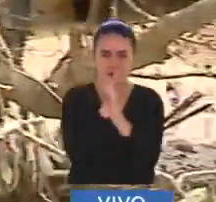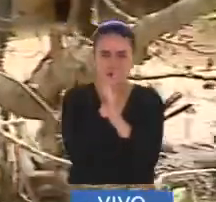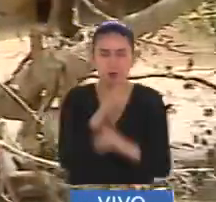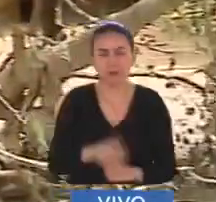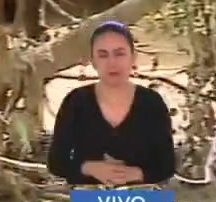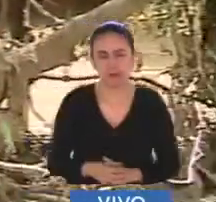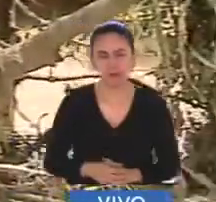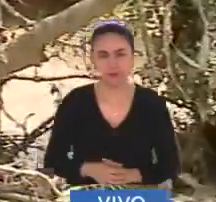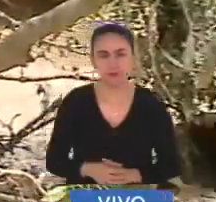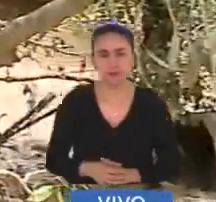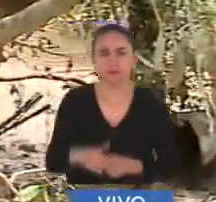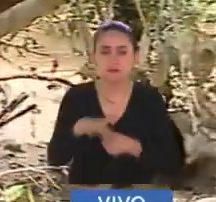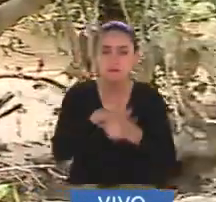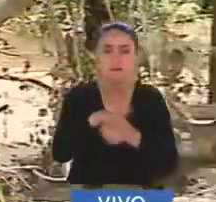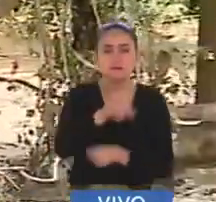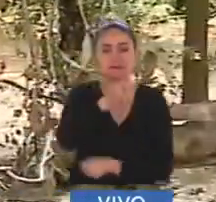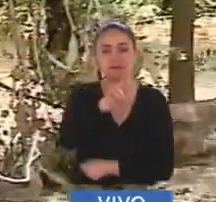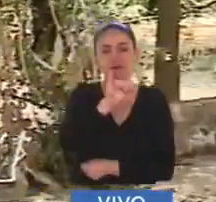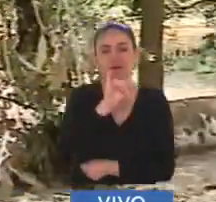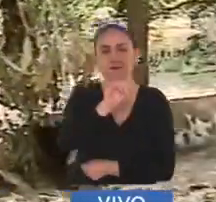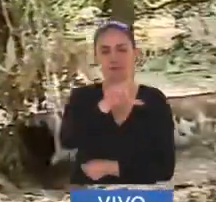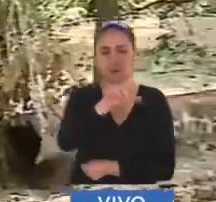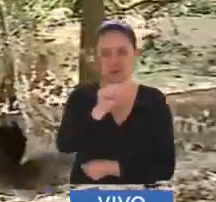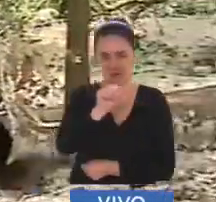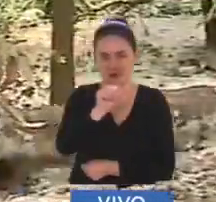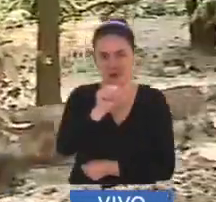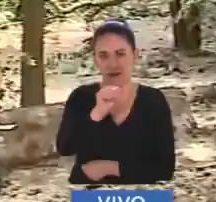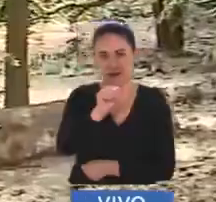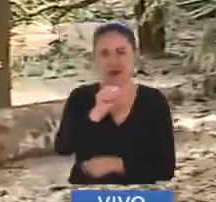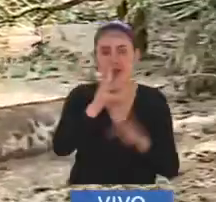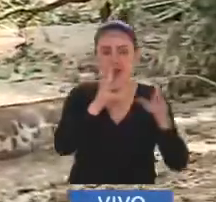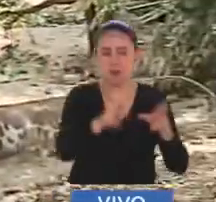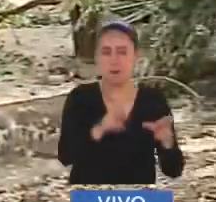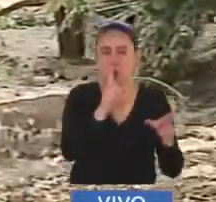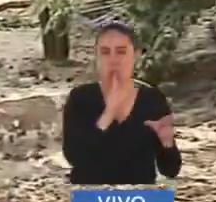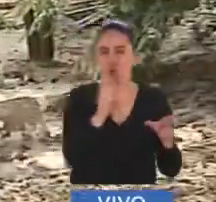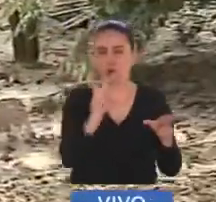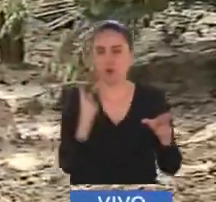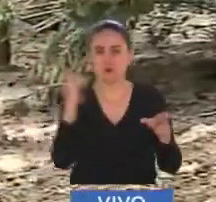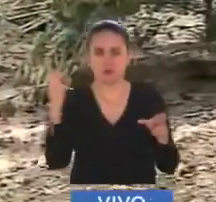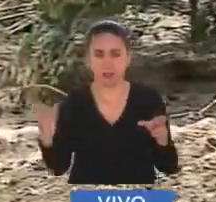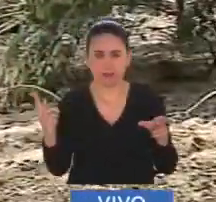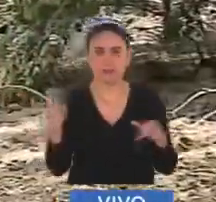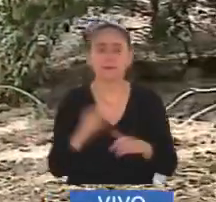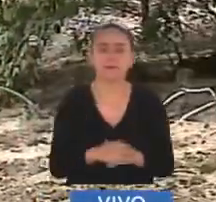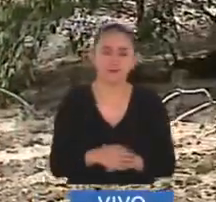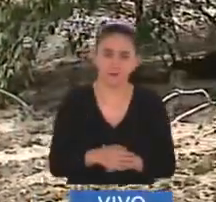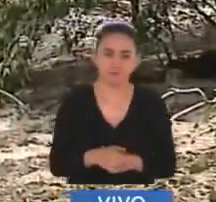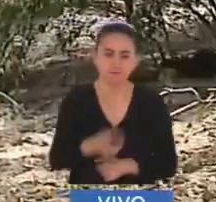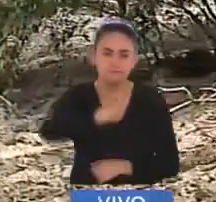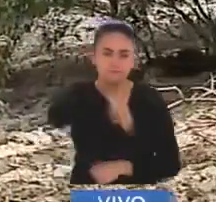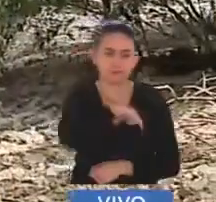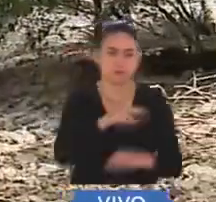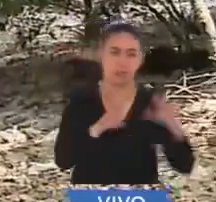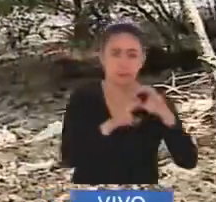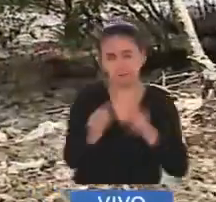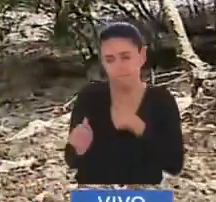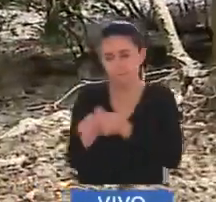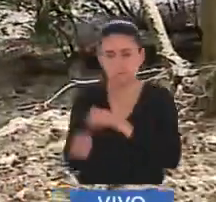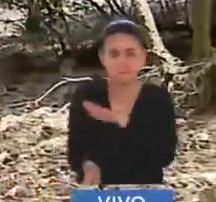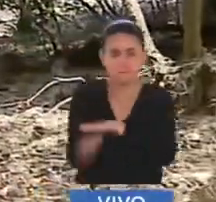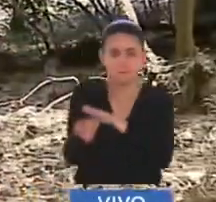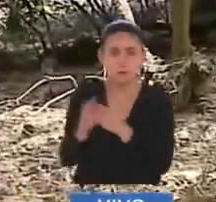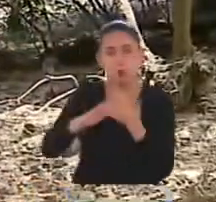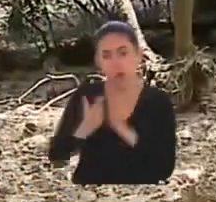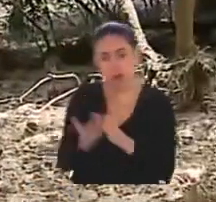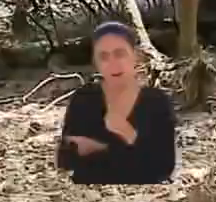Recordemos, barrios Villalía, etapa 1, 2 y 3, y aquí seguiremos acompañando a la comunidad. Ustedes tienen más